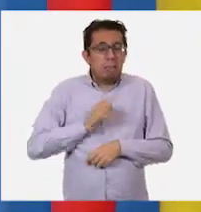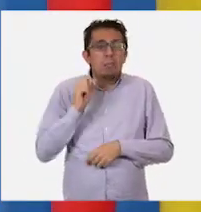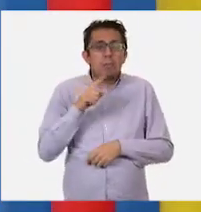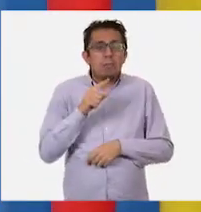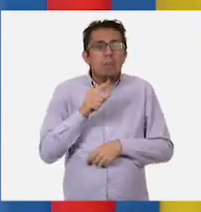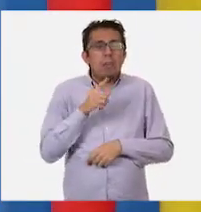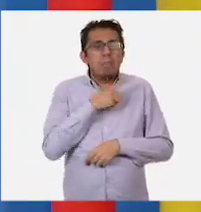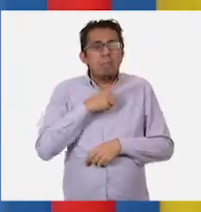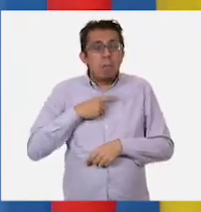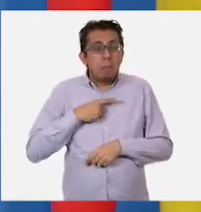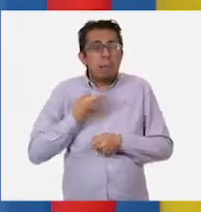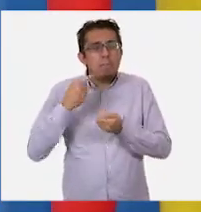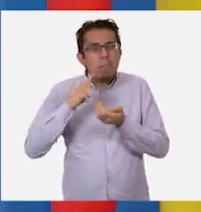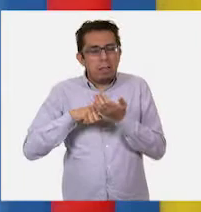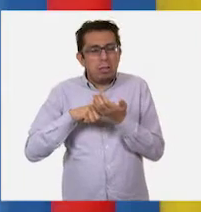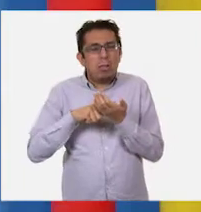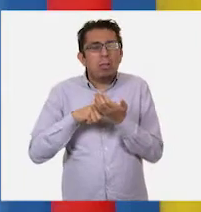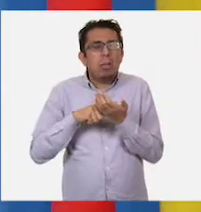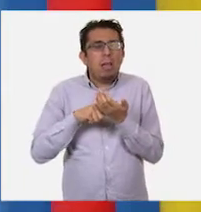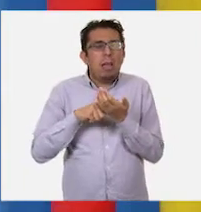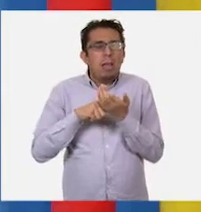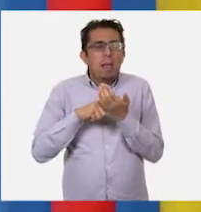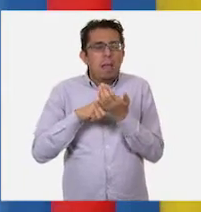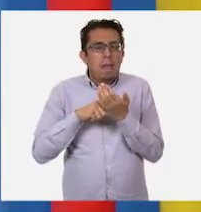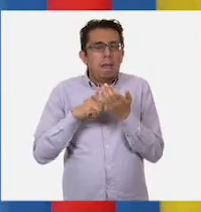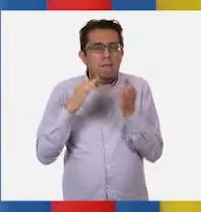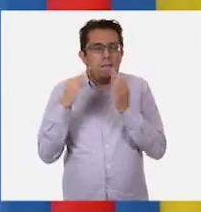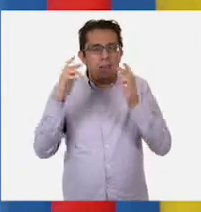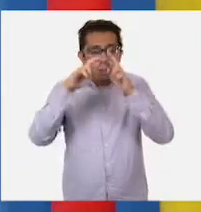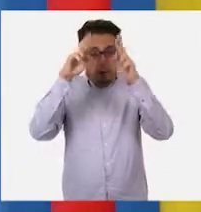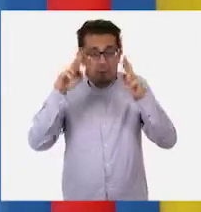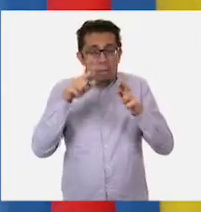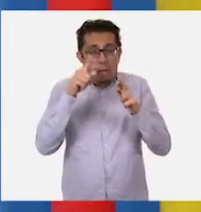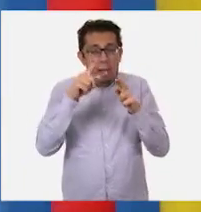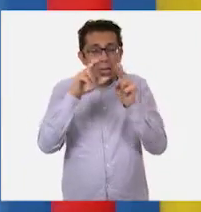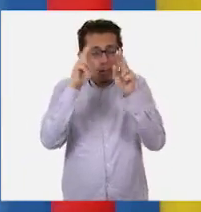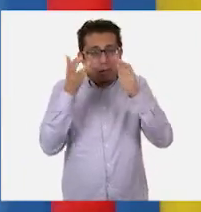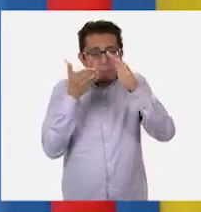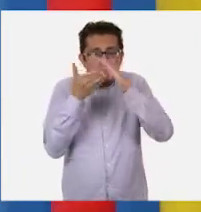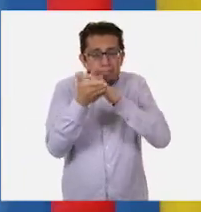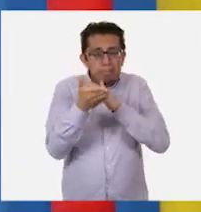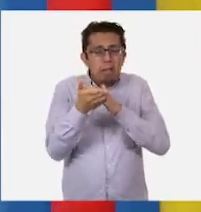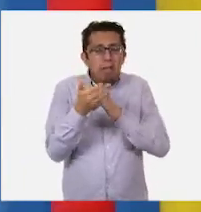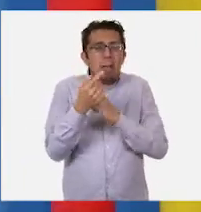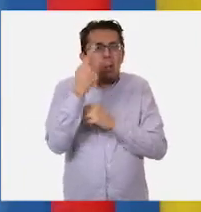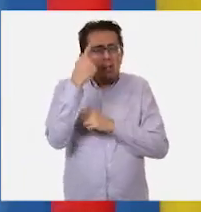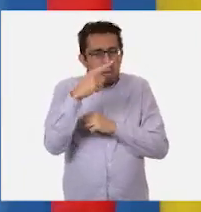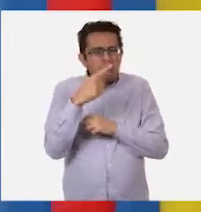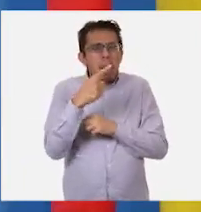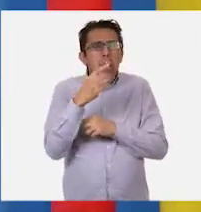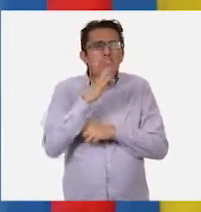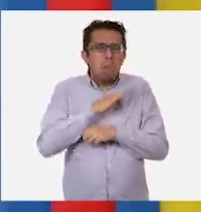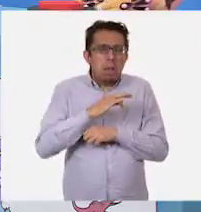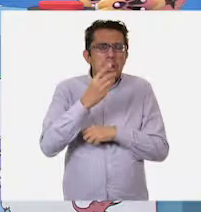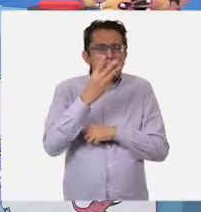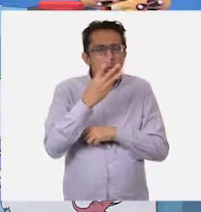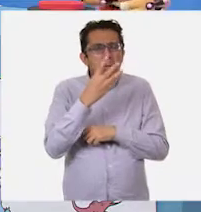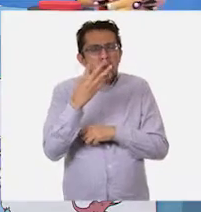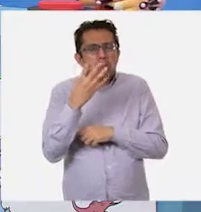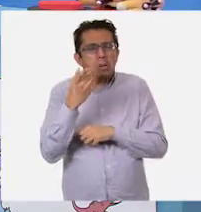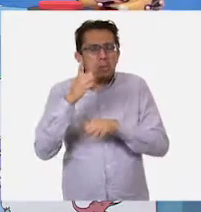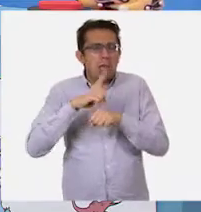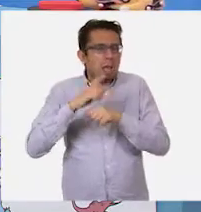temperatura baja en el congelador o en el refrigerador para que duren de 3 a 4 días máximo.